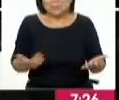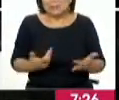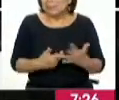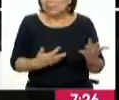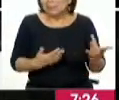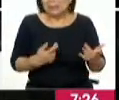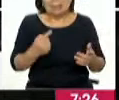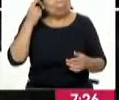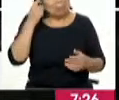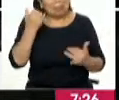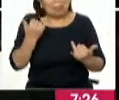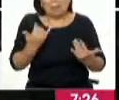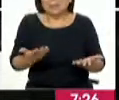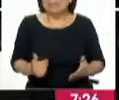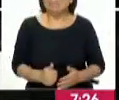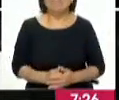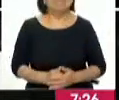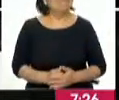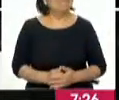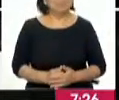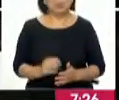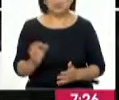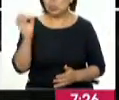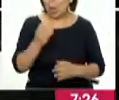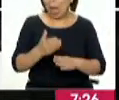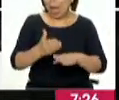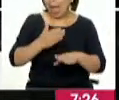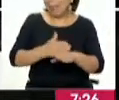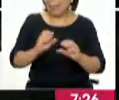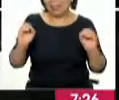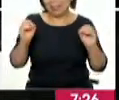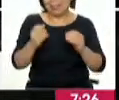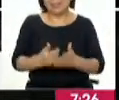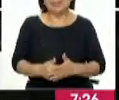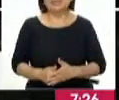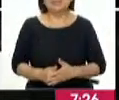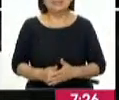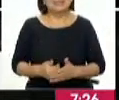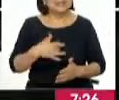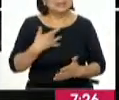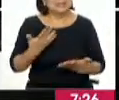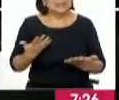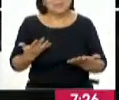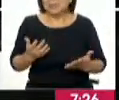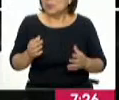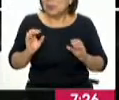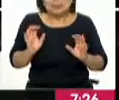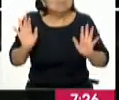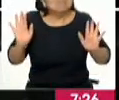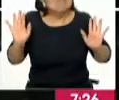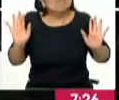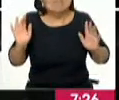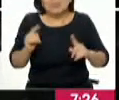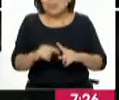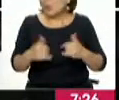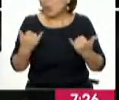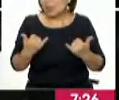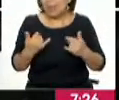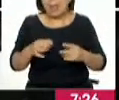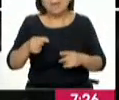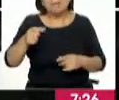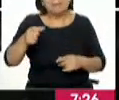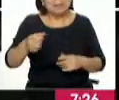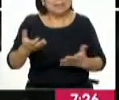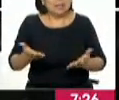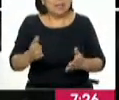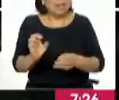como tú mencionabas, Nicolás. ¿Y son lluvias que claro, nunca se habían experimentado? Correcto, y que es impredecible, imagino, al igual que especialistas